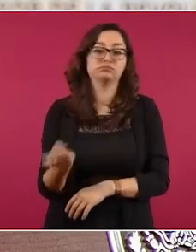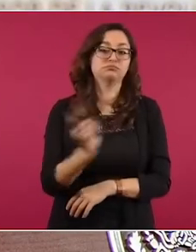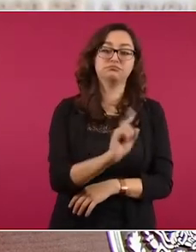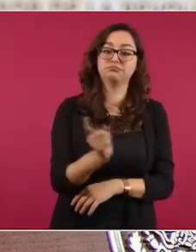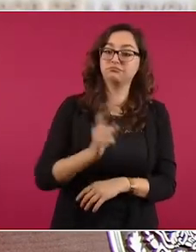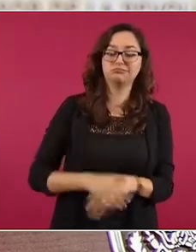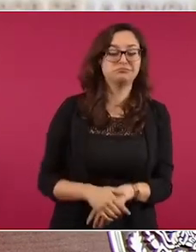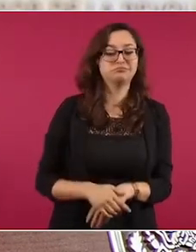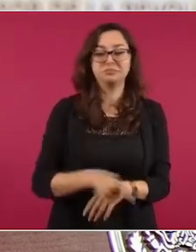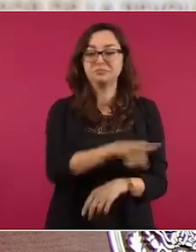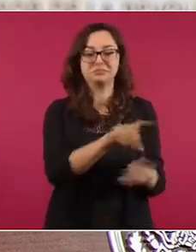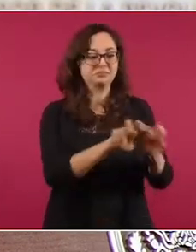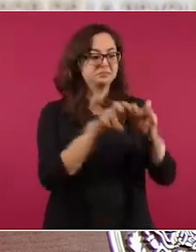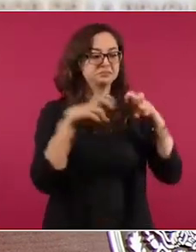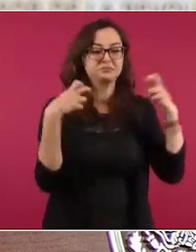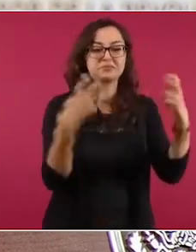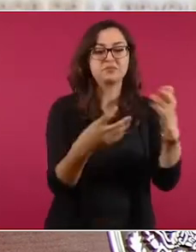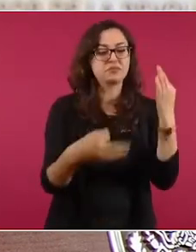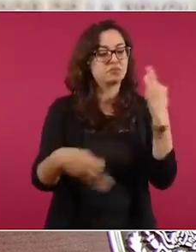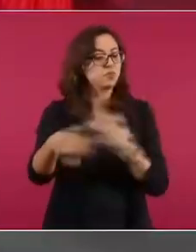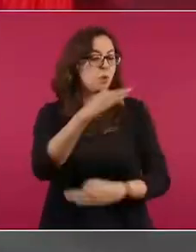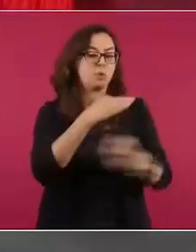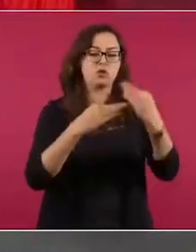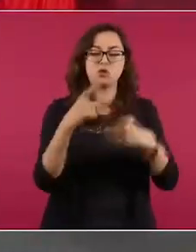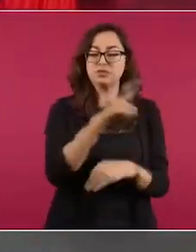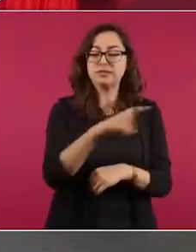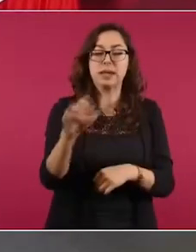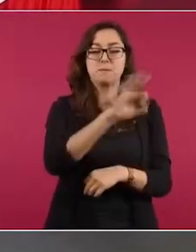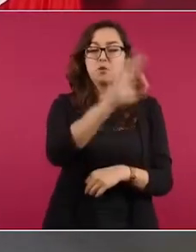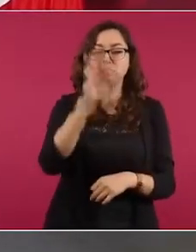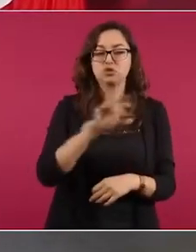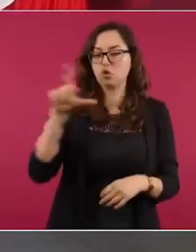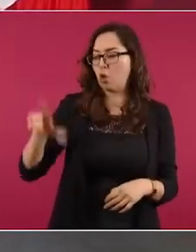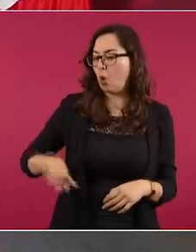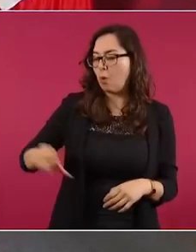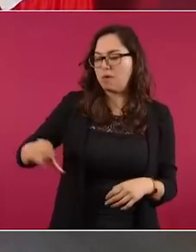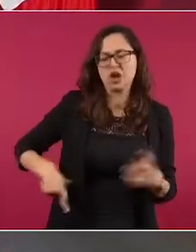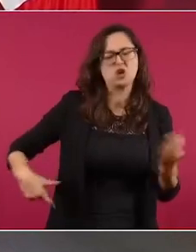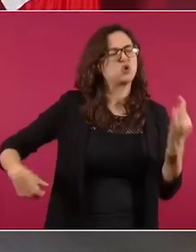Todos, los comentaristas de radio, todo.